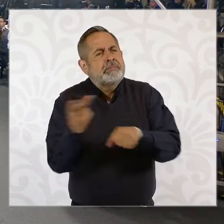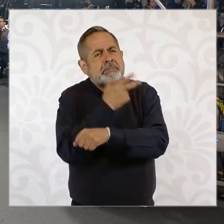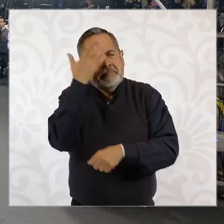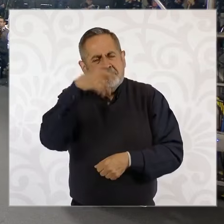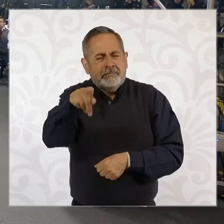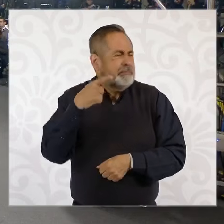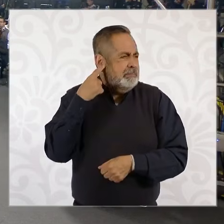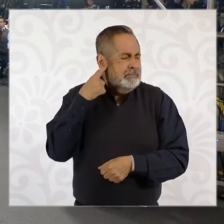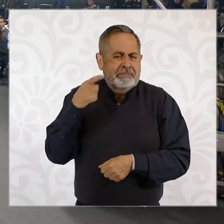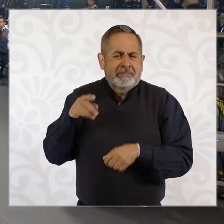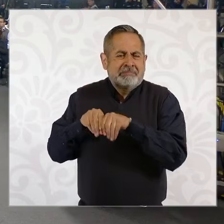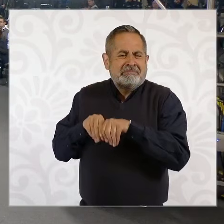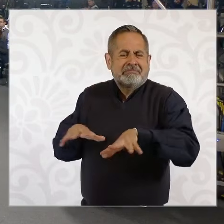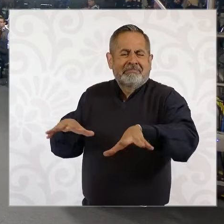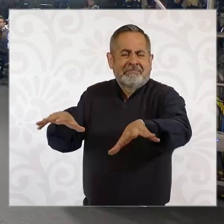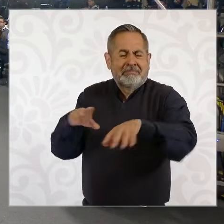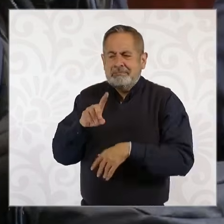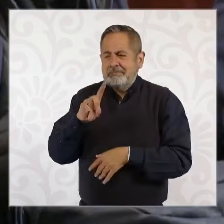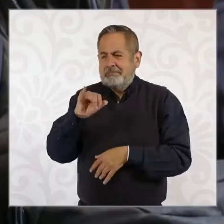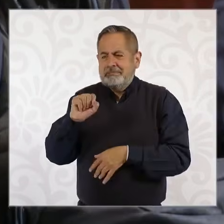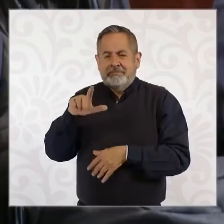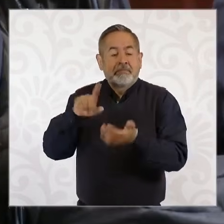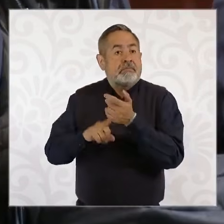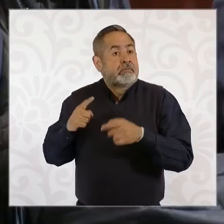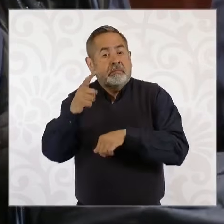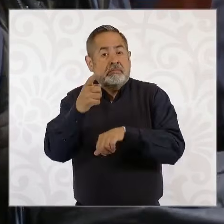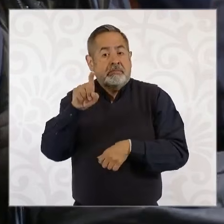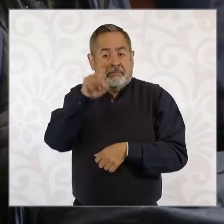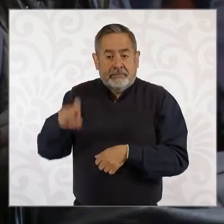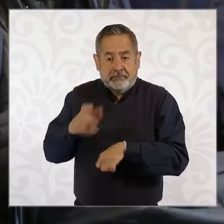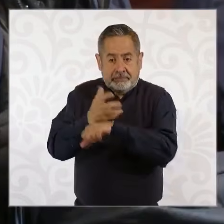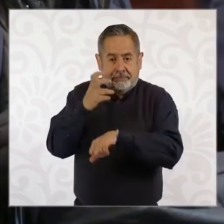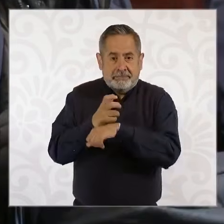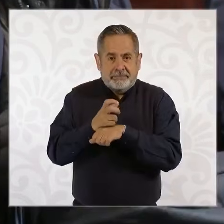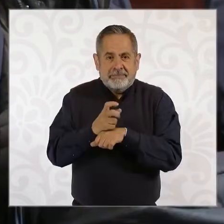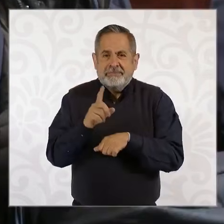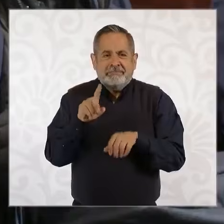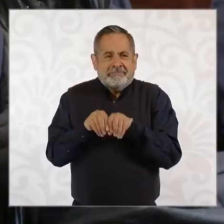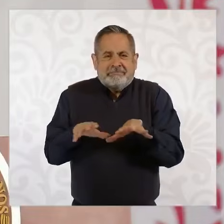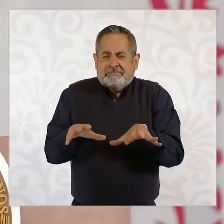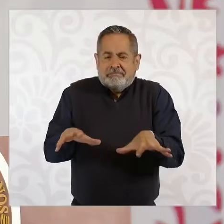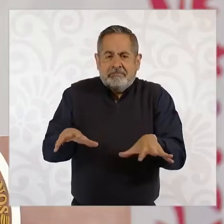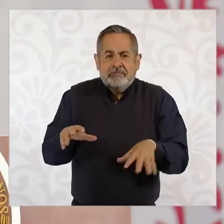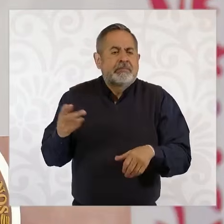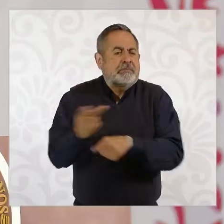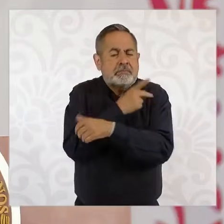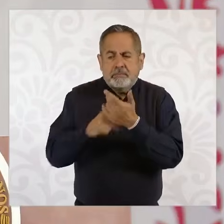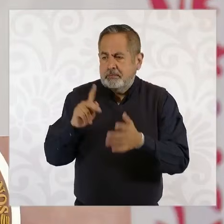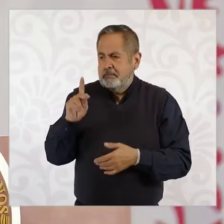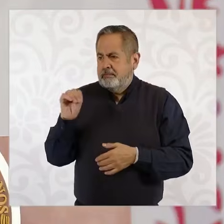derrame de diésel que ocurrió en la refinería de Deer Park y que el equipo de Pemex pudo ya controlar. Sí, salió un comunicado